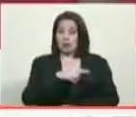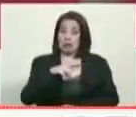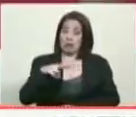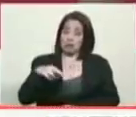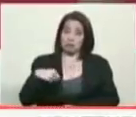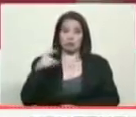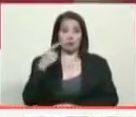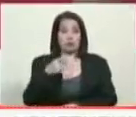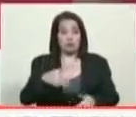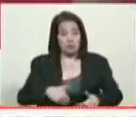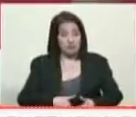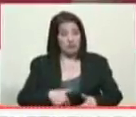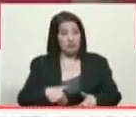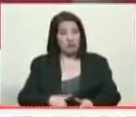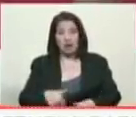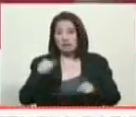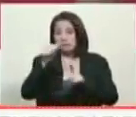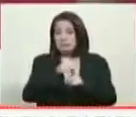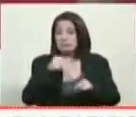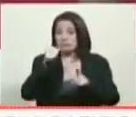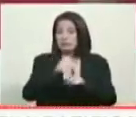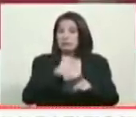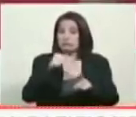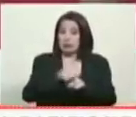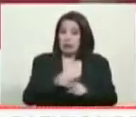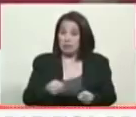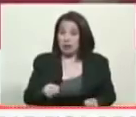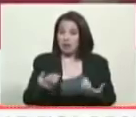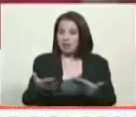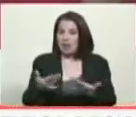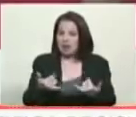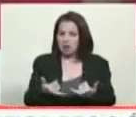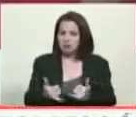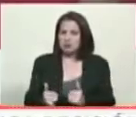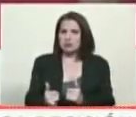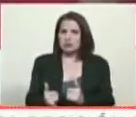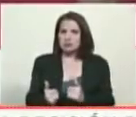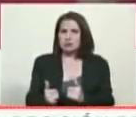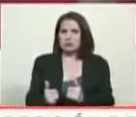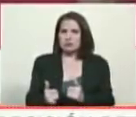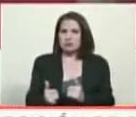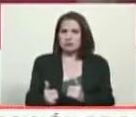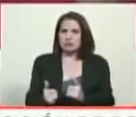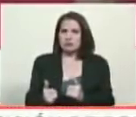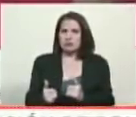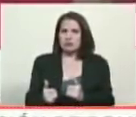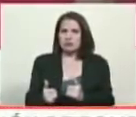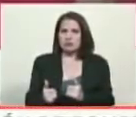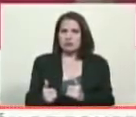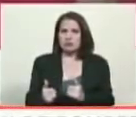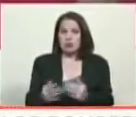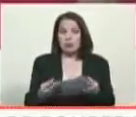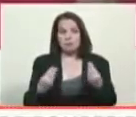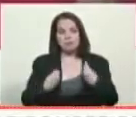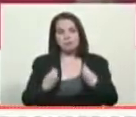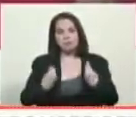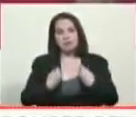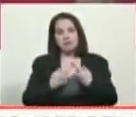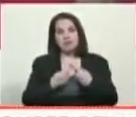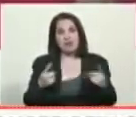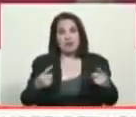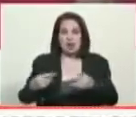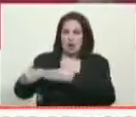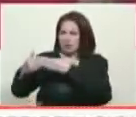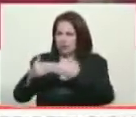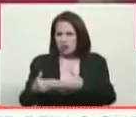a nosotros, hermanos y hermanas, para que nuestros hijos, para que nuestras hijas no pasen lo que nosotros estamos pasando. El imperialismo